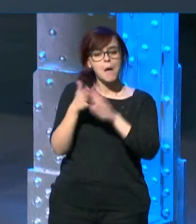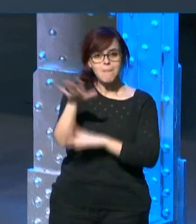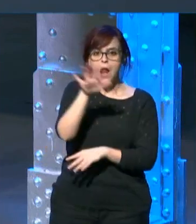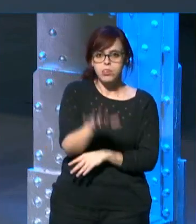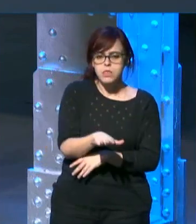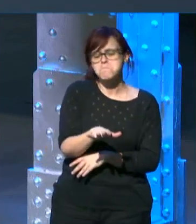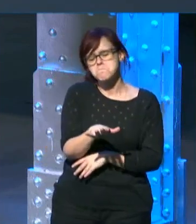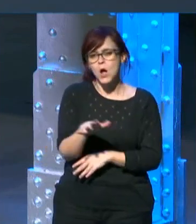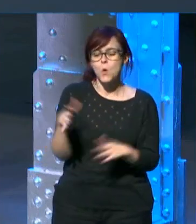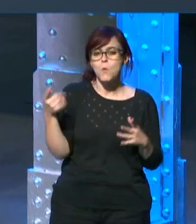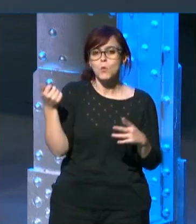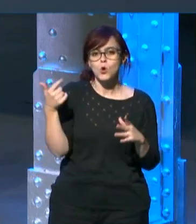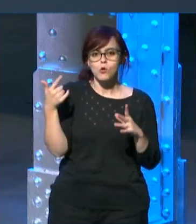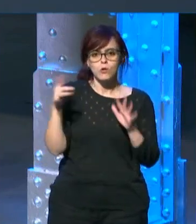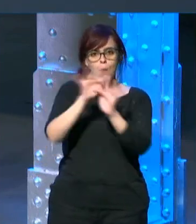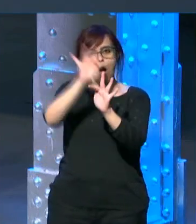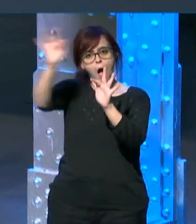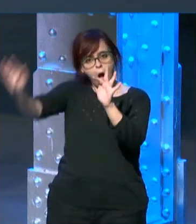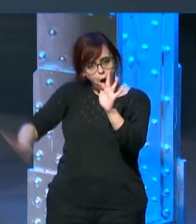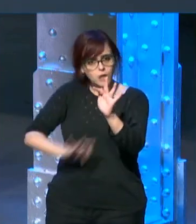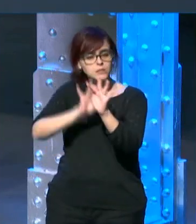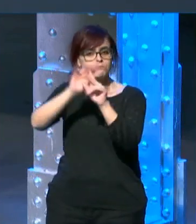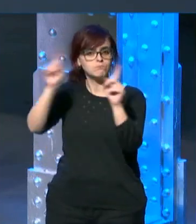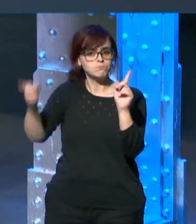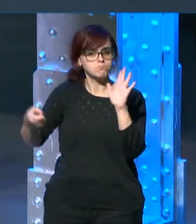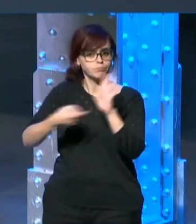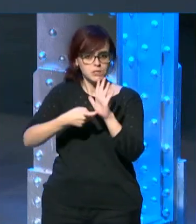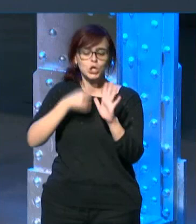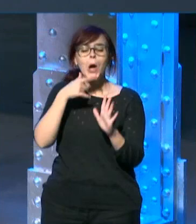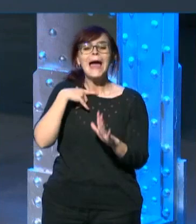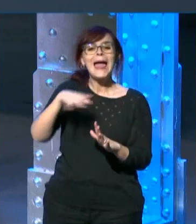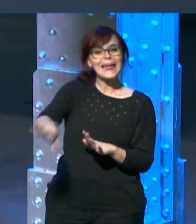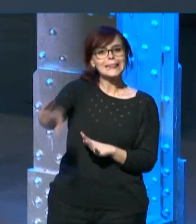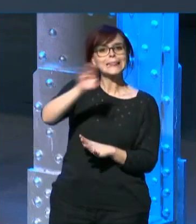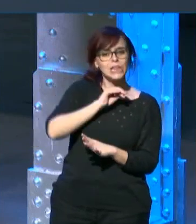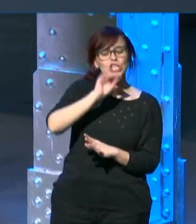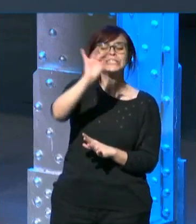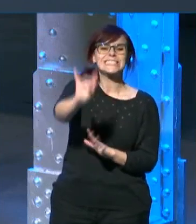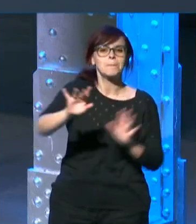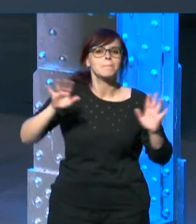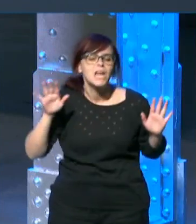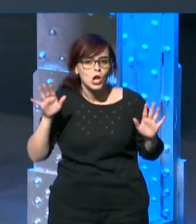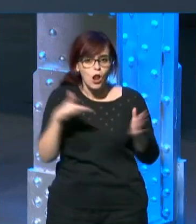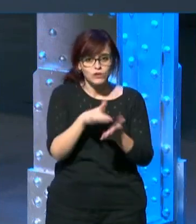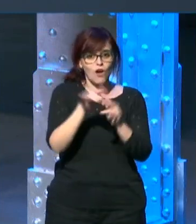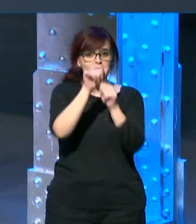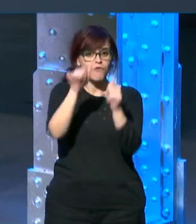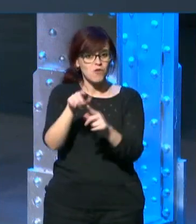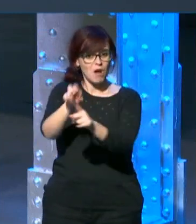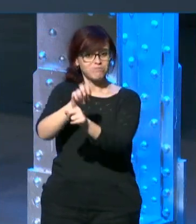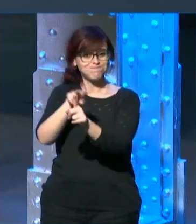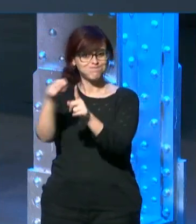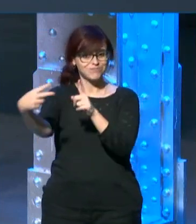quedara el círculo completo, ¿vale? Pero yo entiendo perfectamente un poco lo que estás exponiendo porque yo creo que existen las dos formas de verlo. De hecho, es